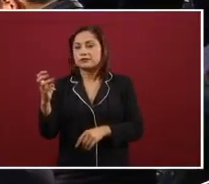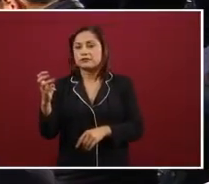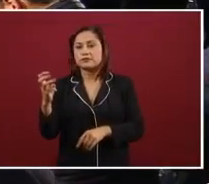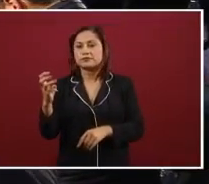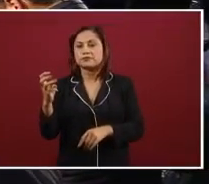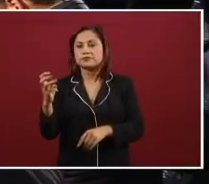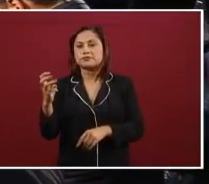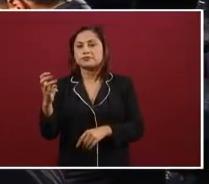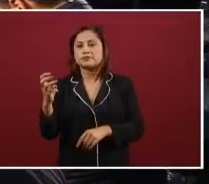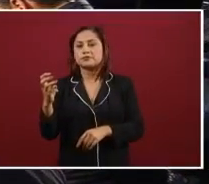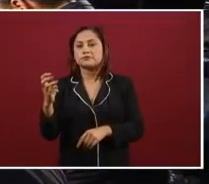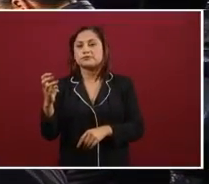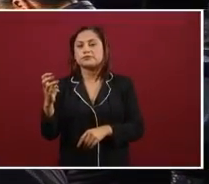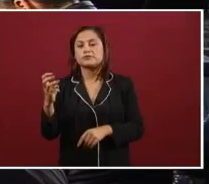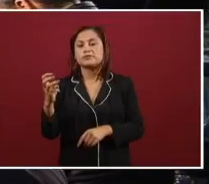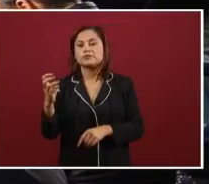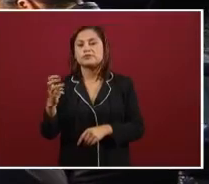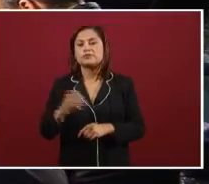por